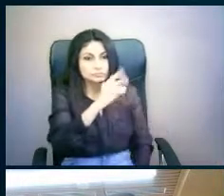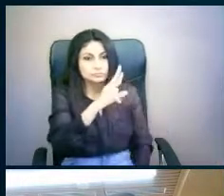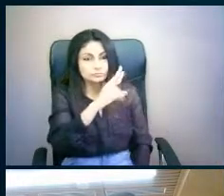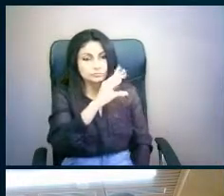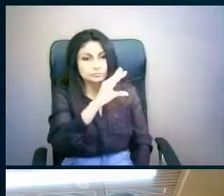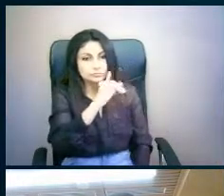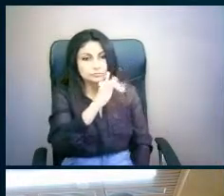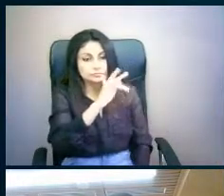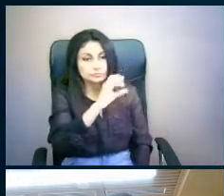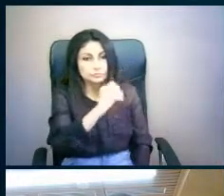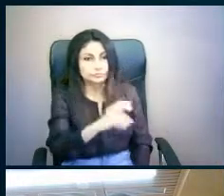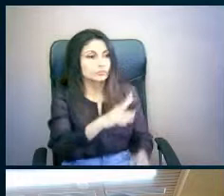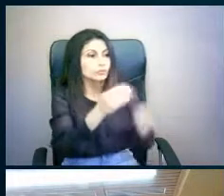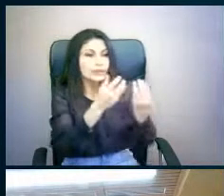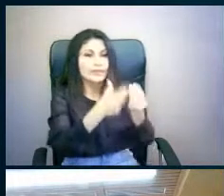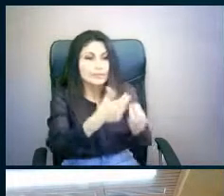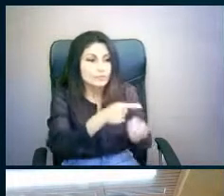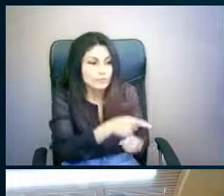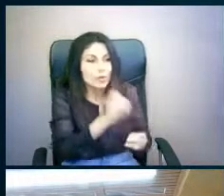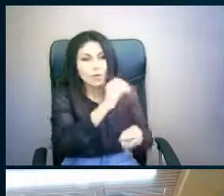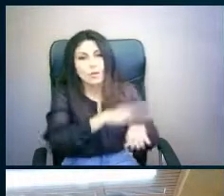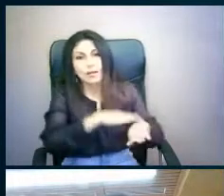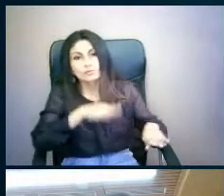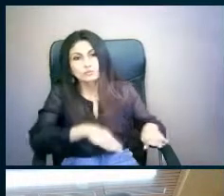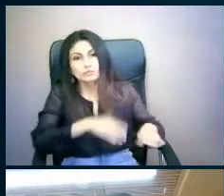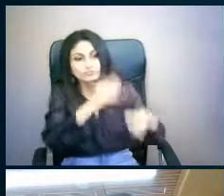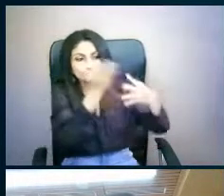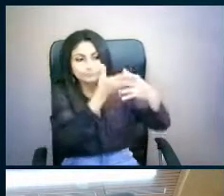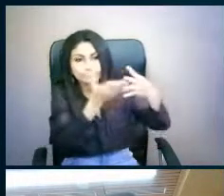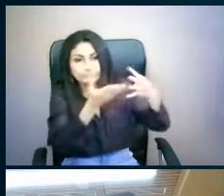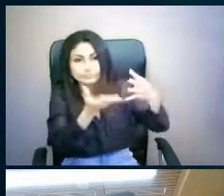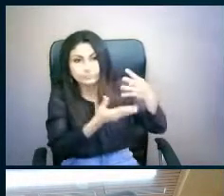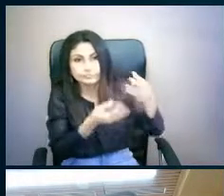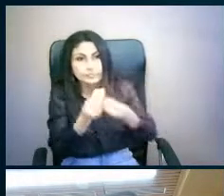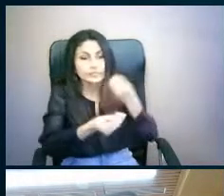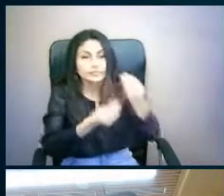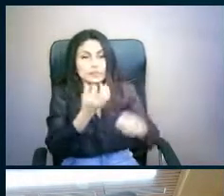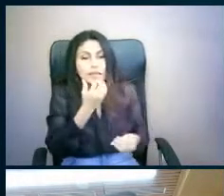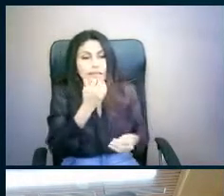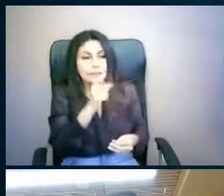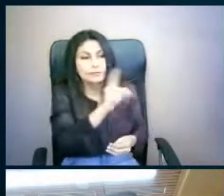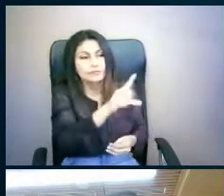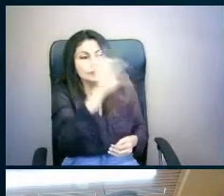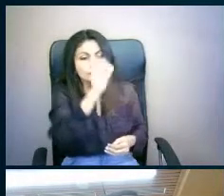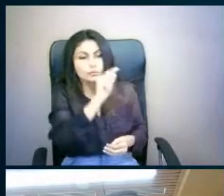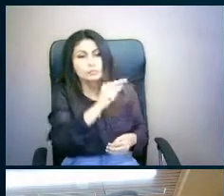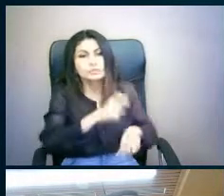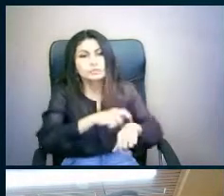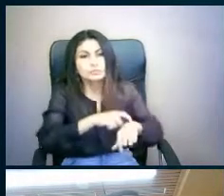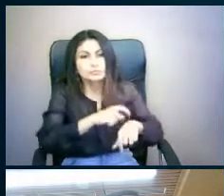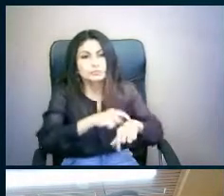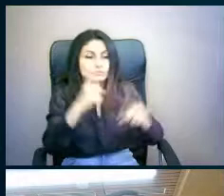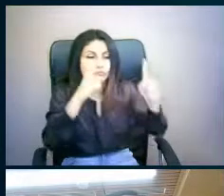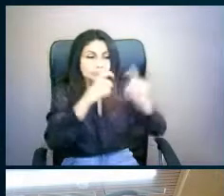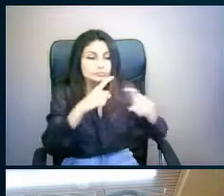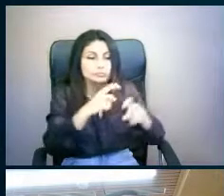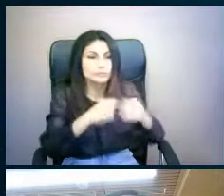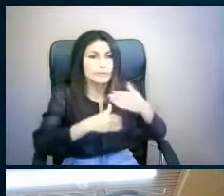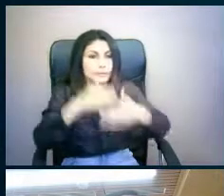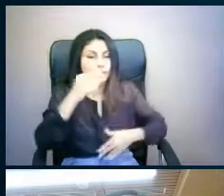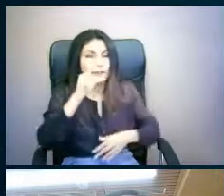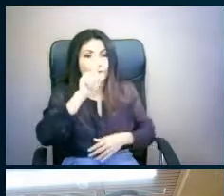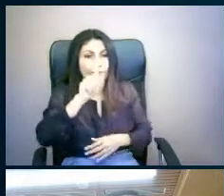por tipo de causa. Para la revisión aquí vamos a coger un tiempo de análisis desde el 1 de agosto